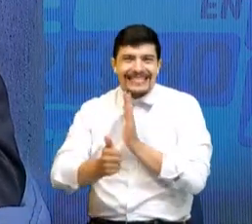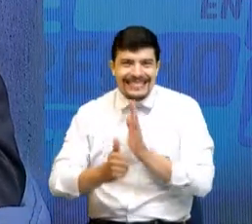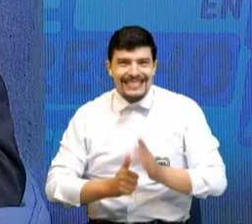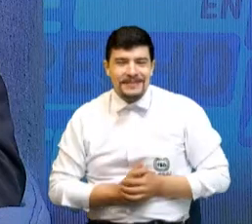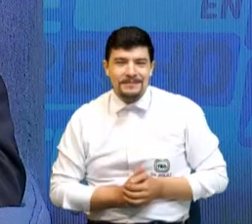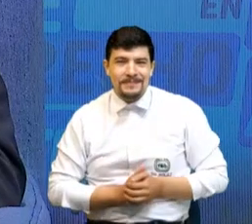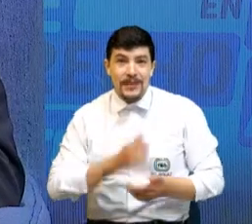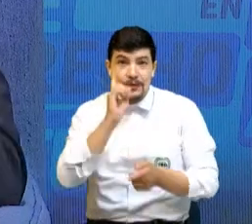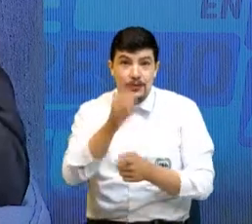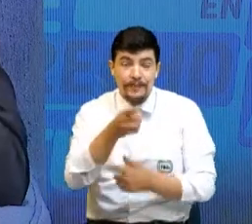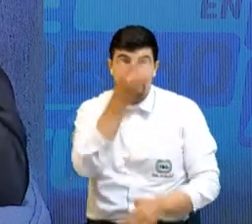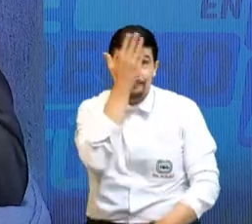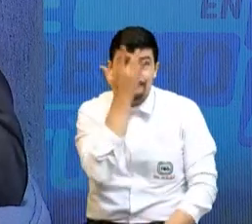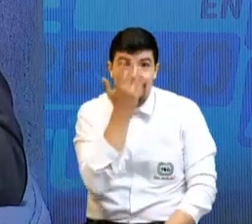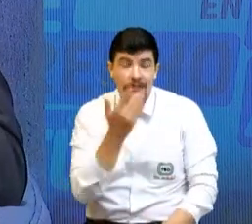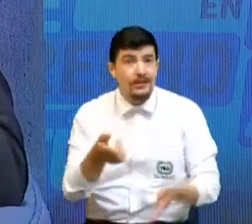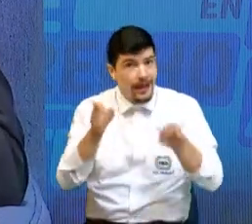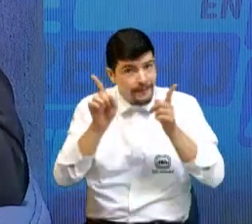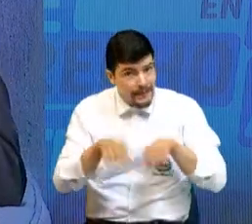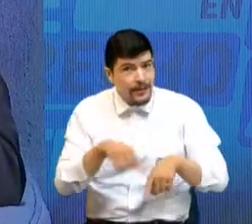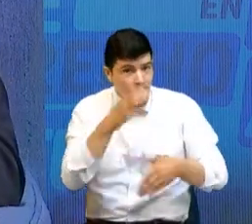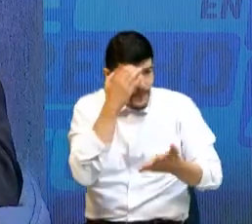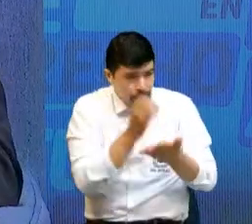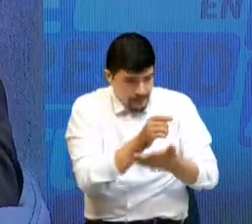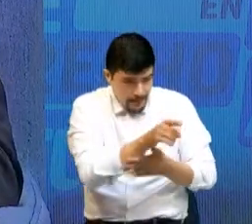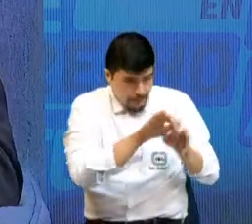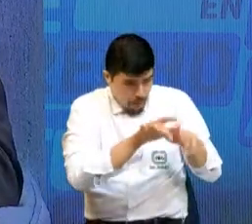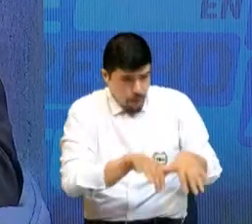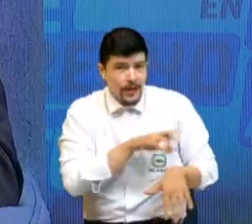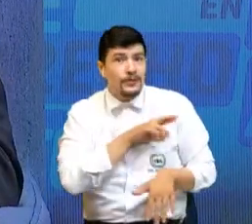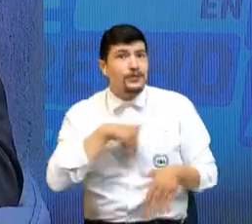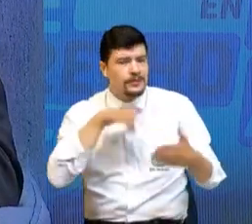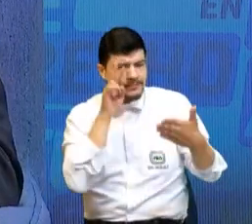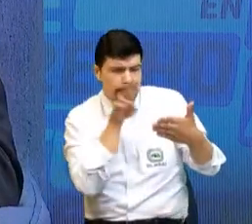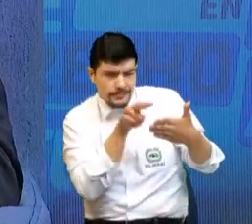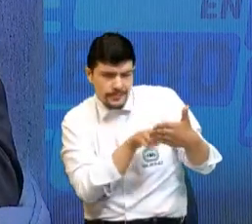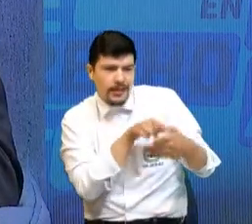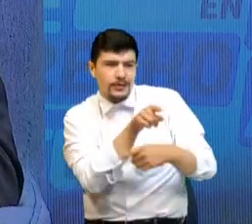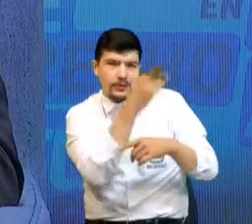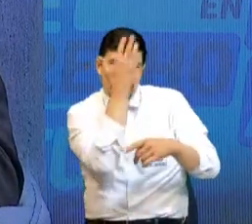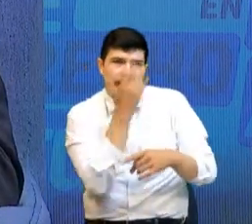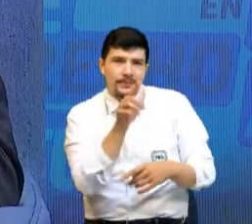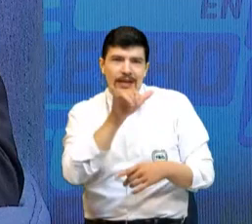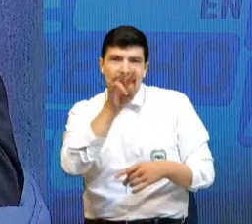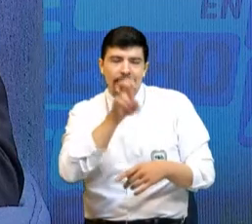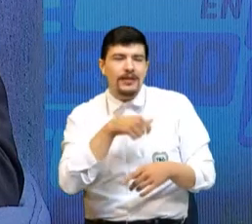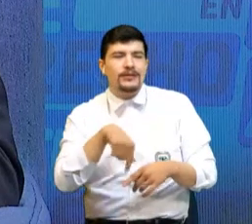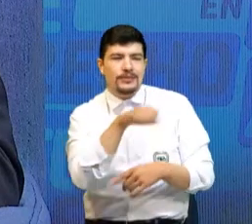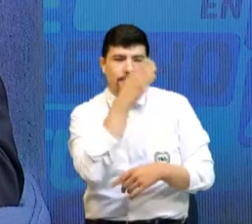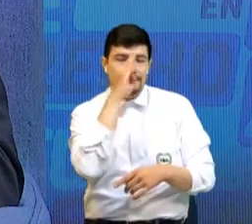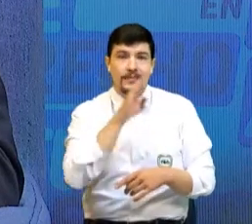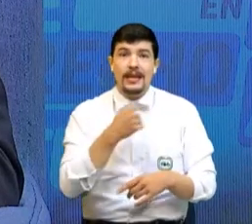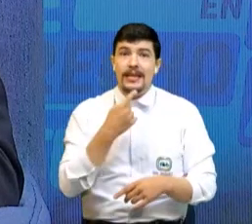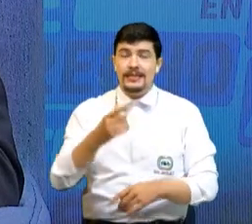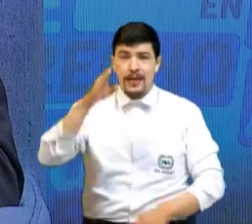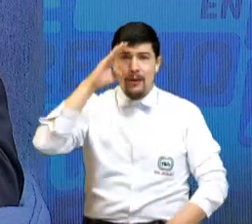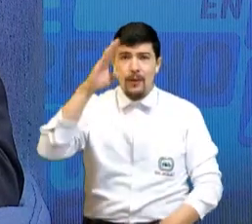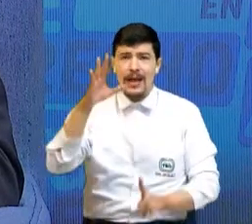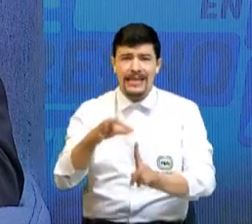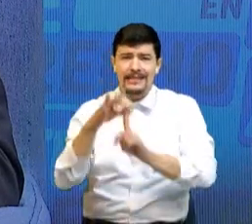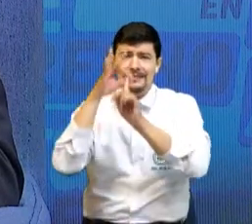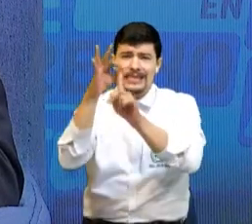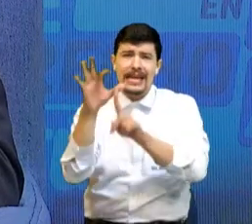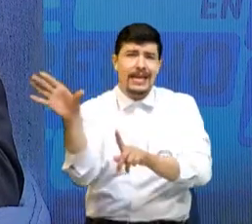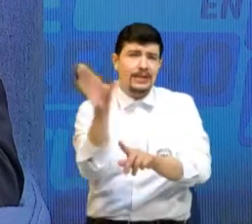Si está en Facebook Live, deje su mensaje. Estamos también leyendo estos mensajes con sus inquietudes. Un saludo especial a todas